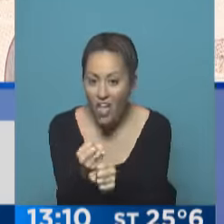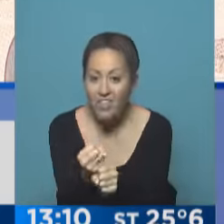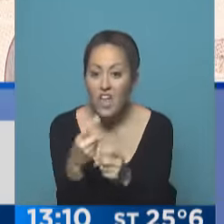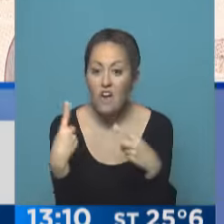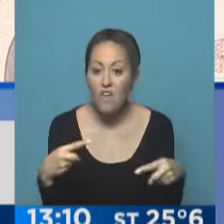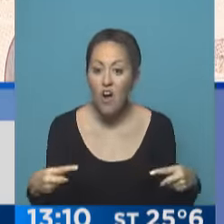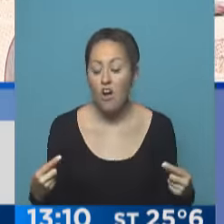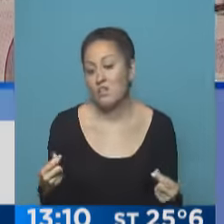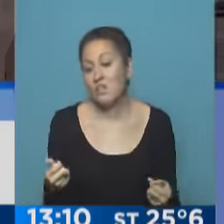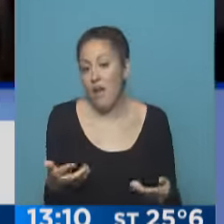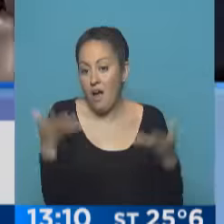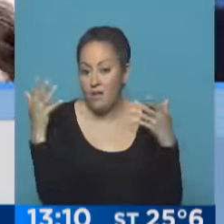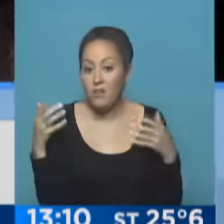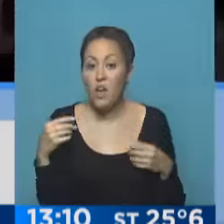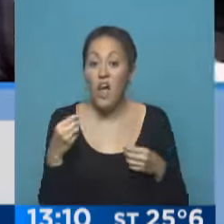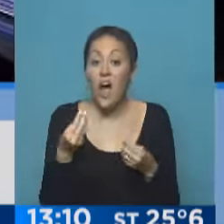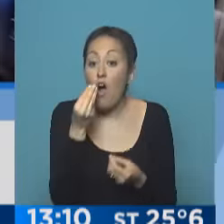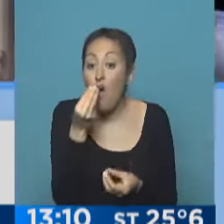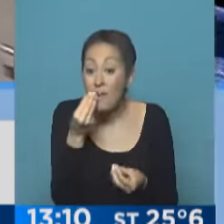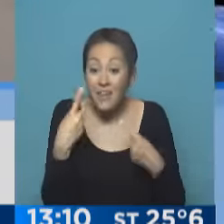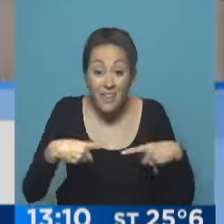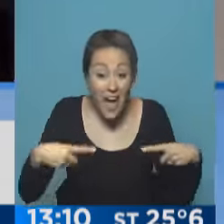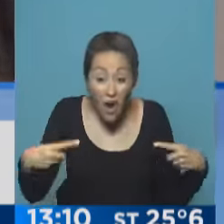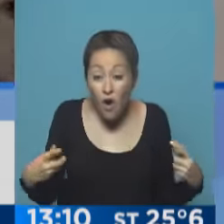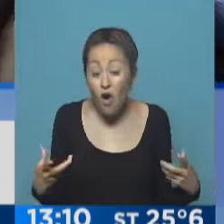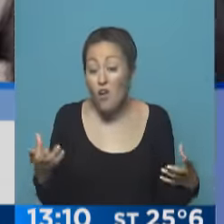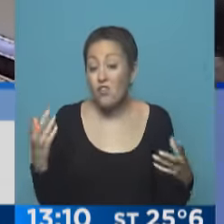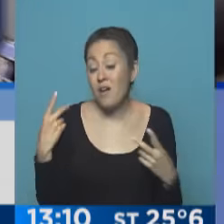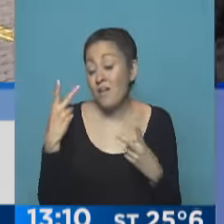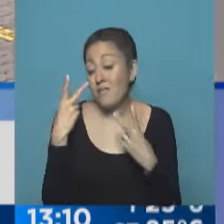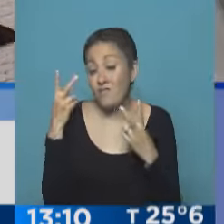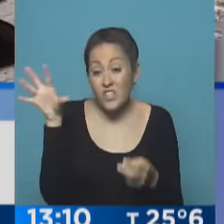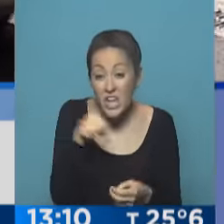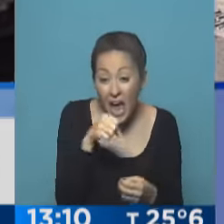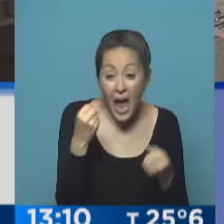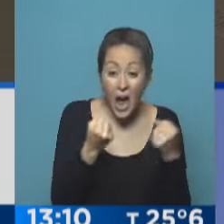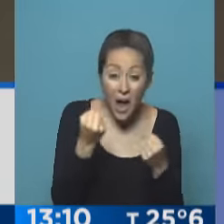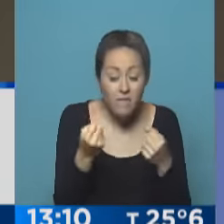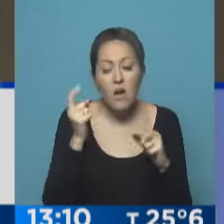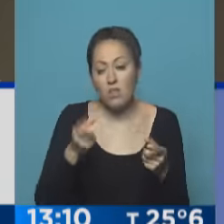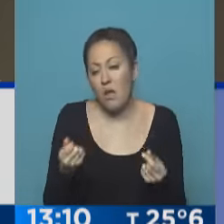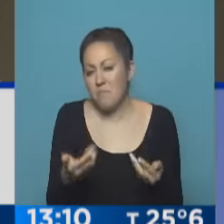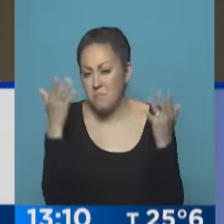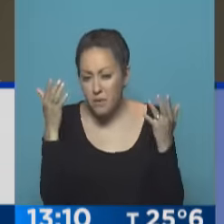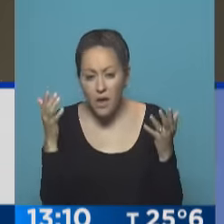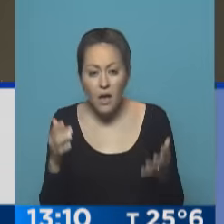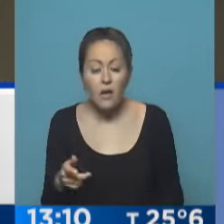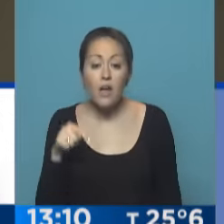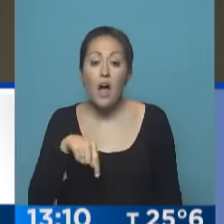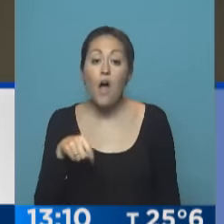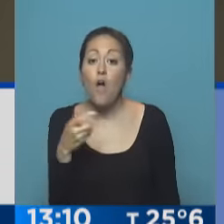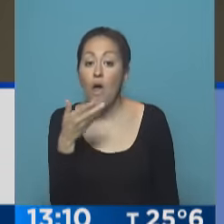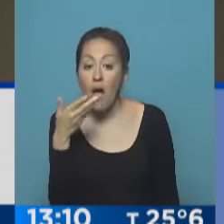mercadería que se transporte es decir toda este tiene algún impacto en en sus costos se está hablando por estas horas